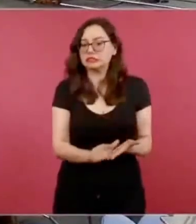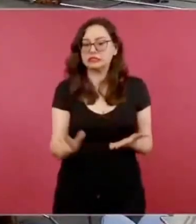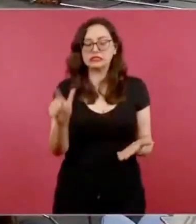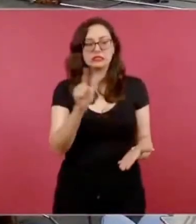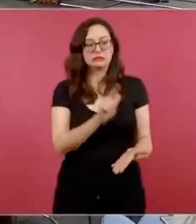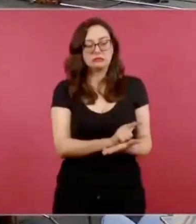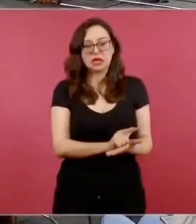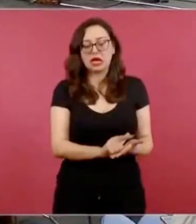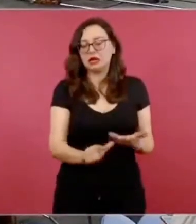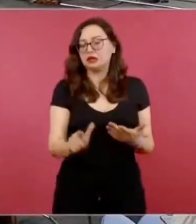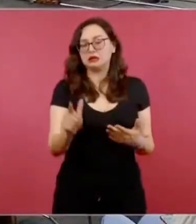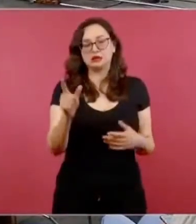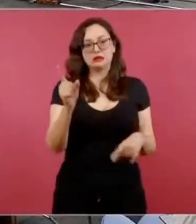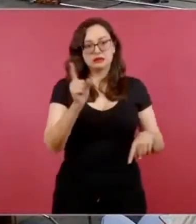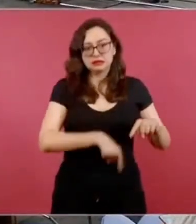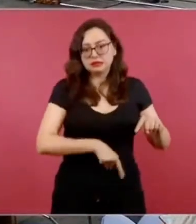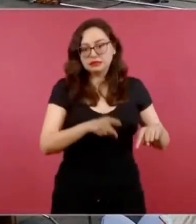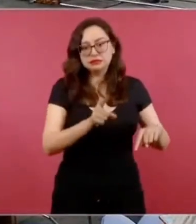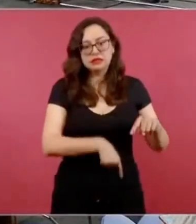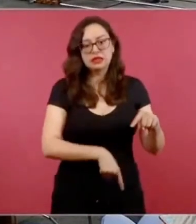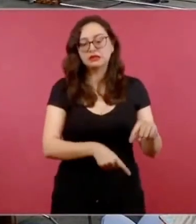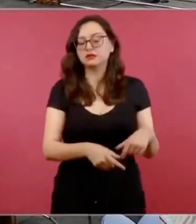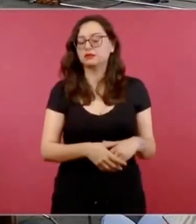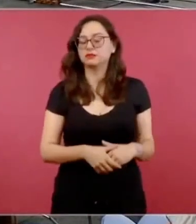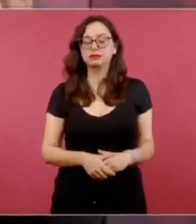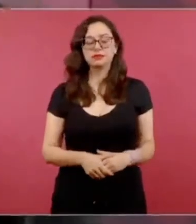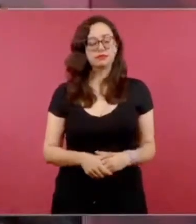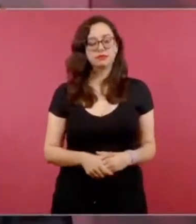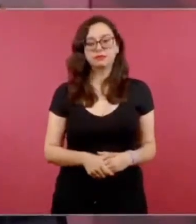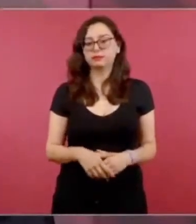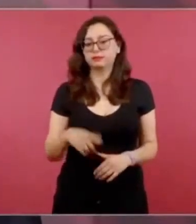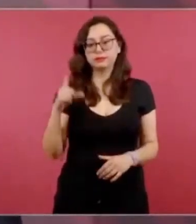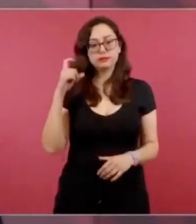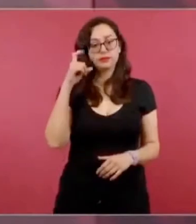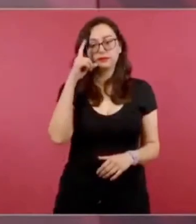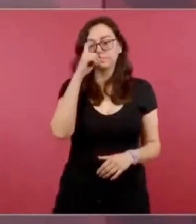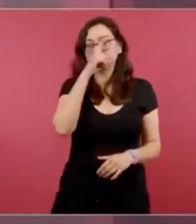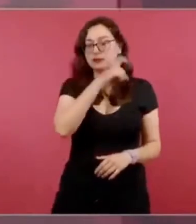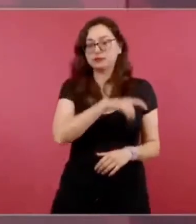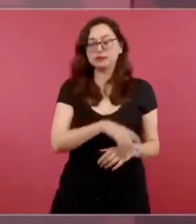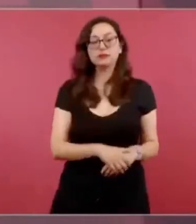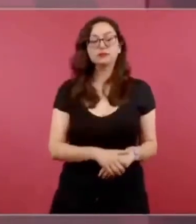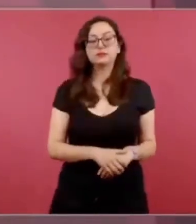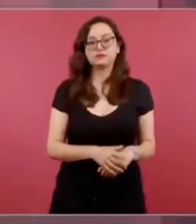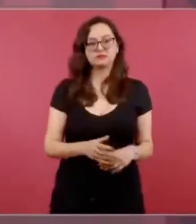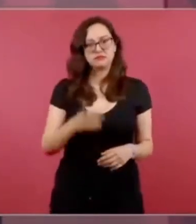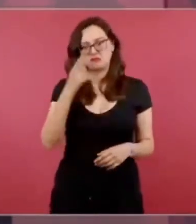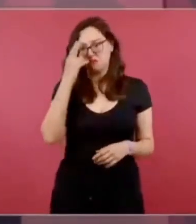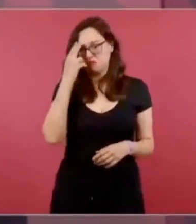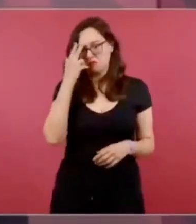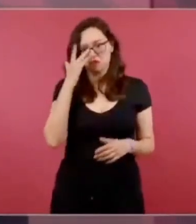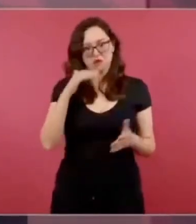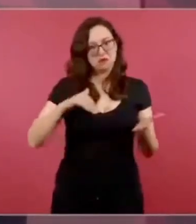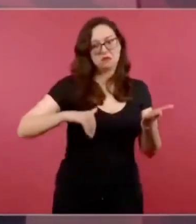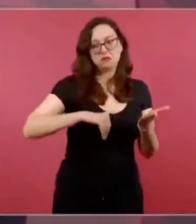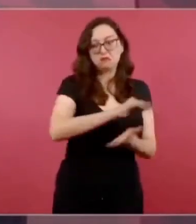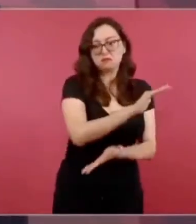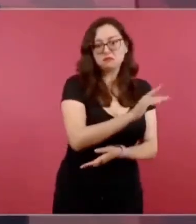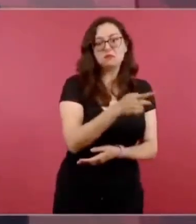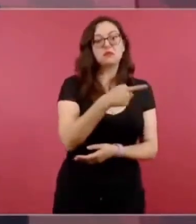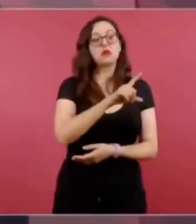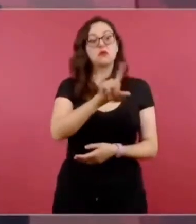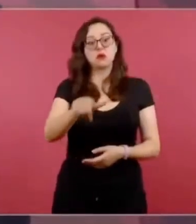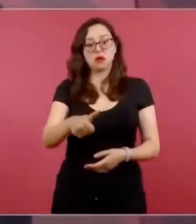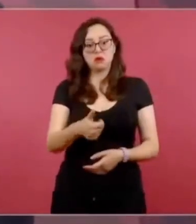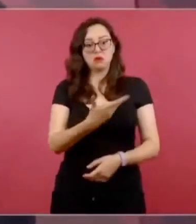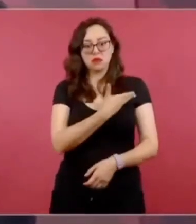desmantelarlo? El asesinato de nuestro apóstol de la democracia, Francisco I. Madero, la